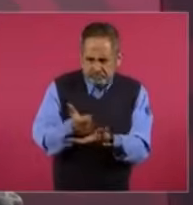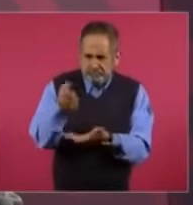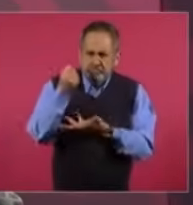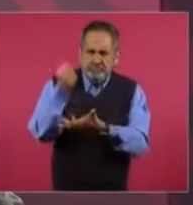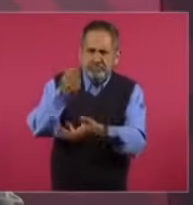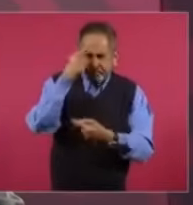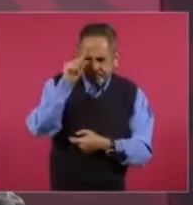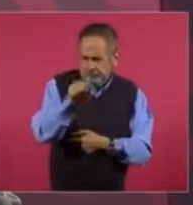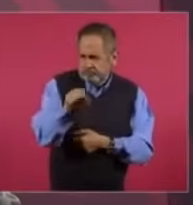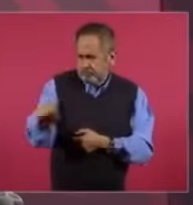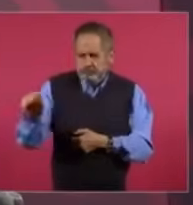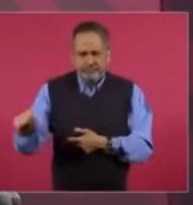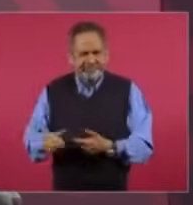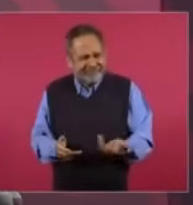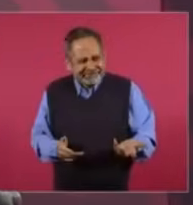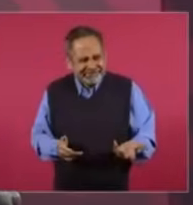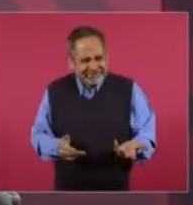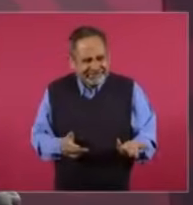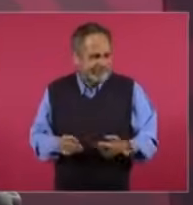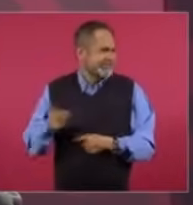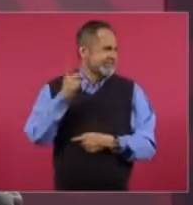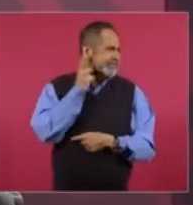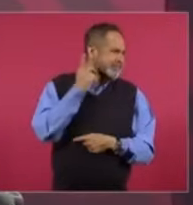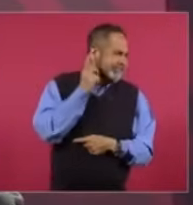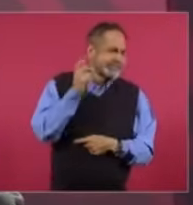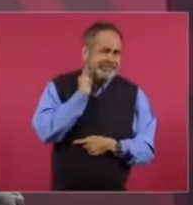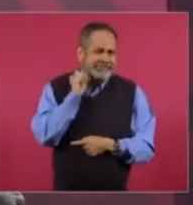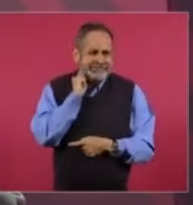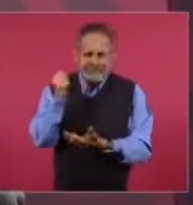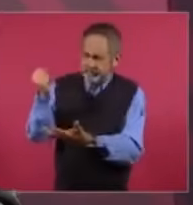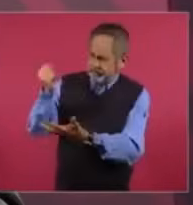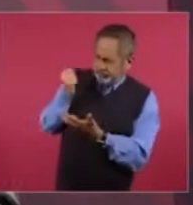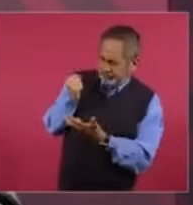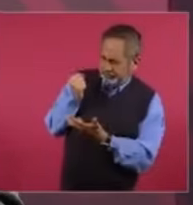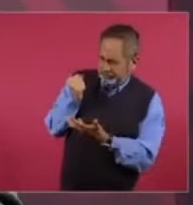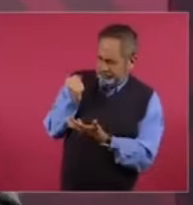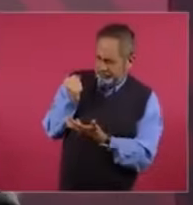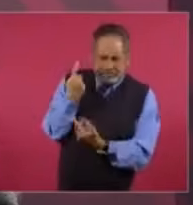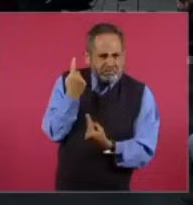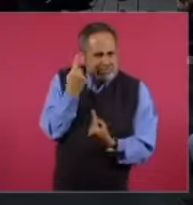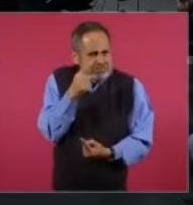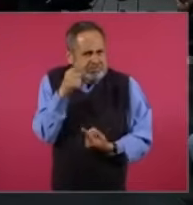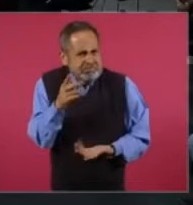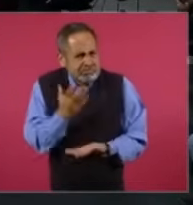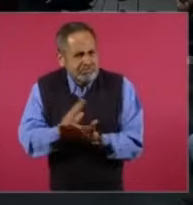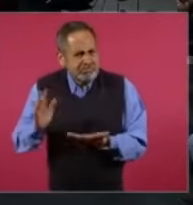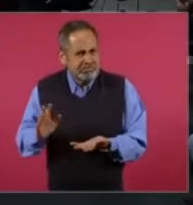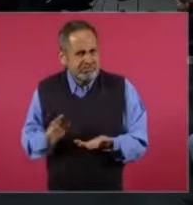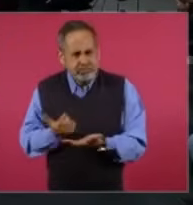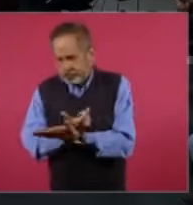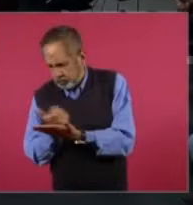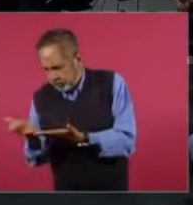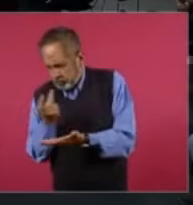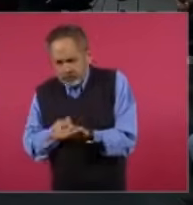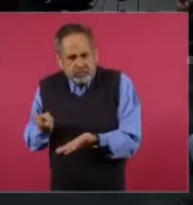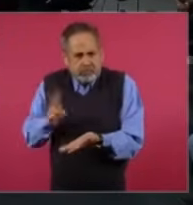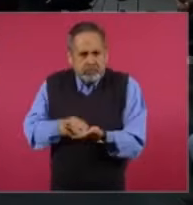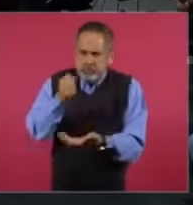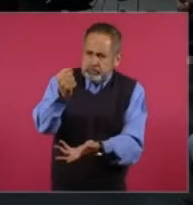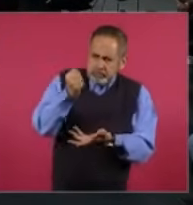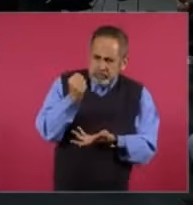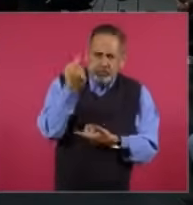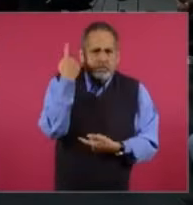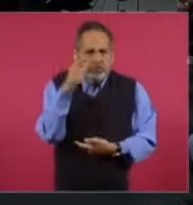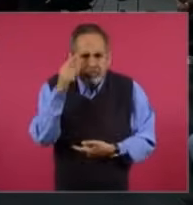Imagínense, diputados, senadores, con presupuesto, si esa no es su